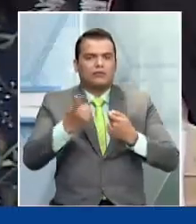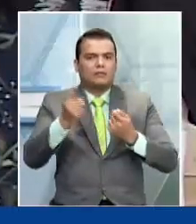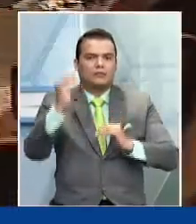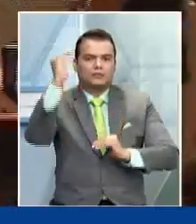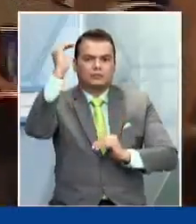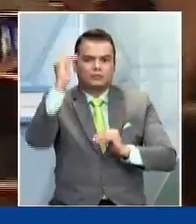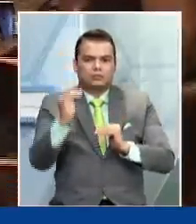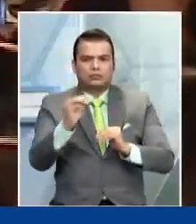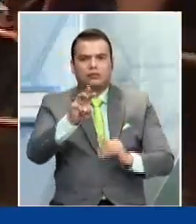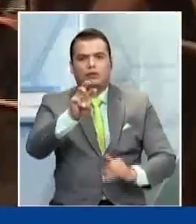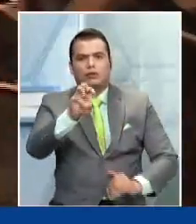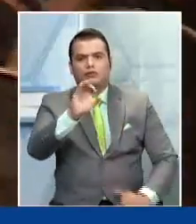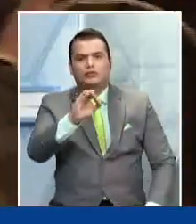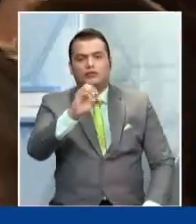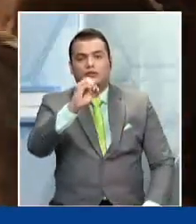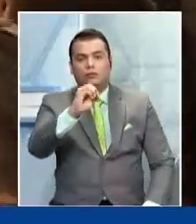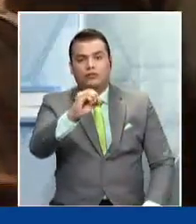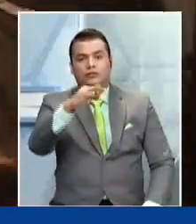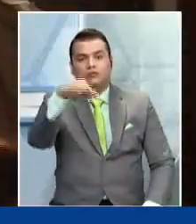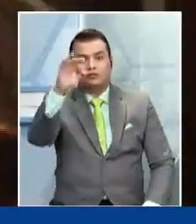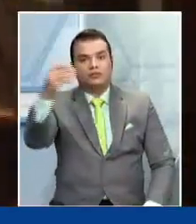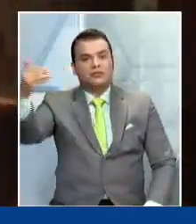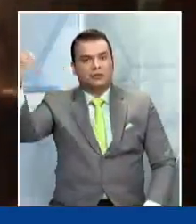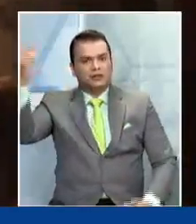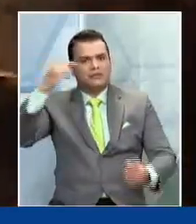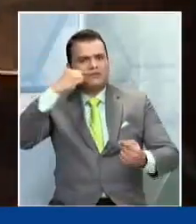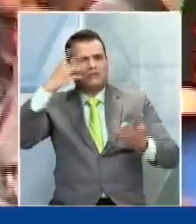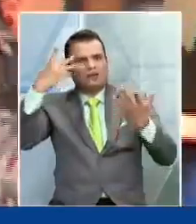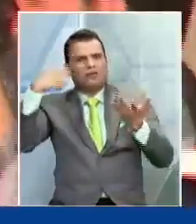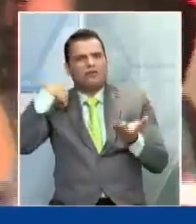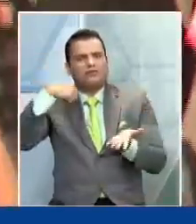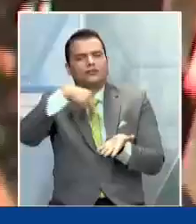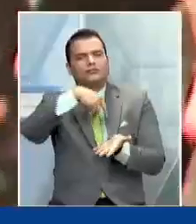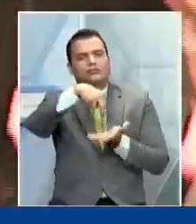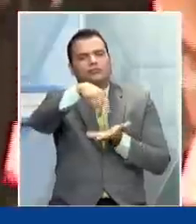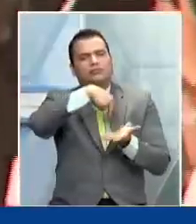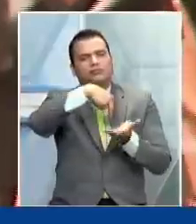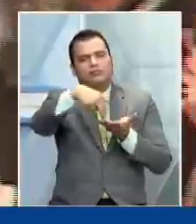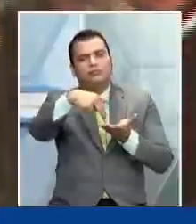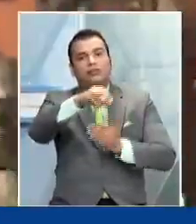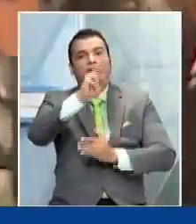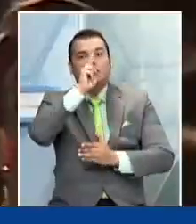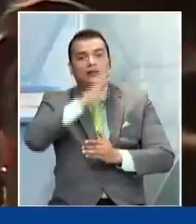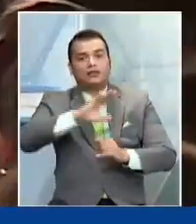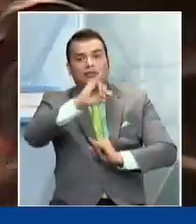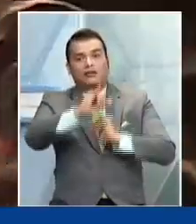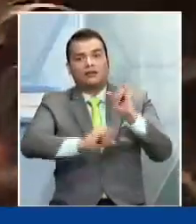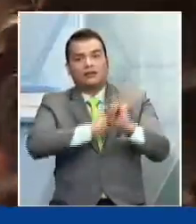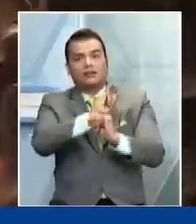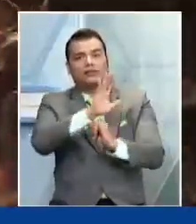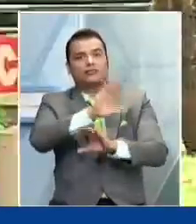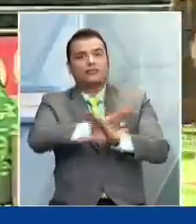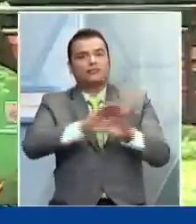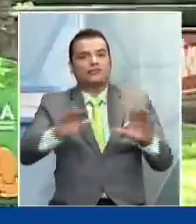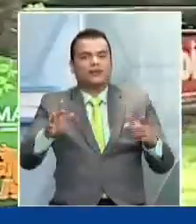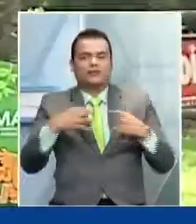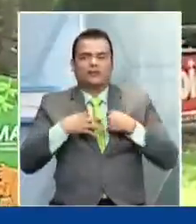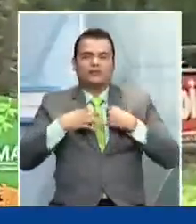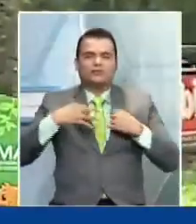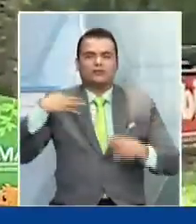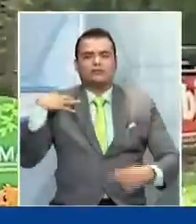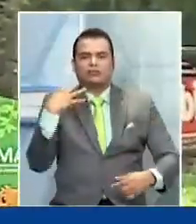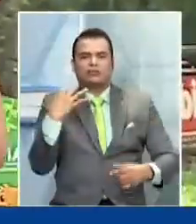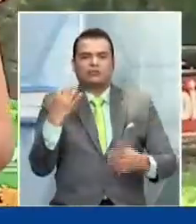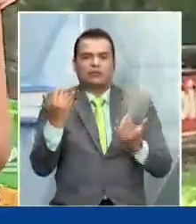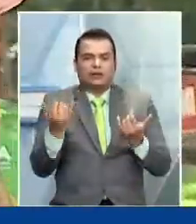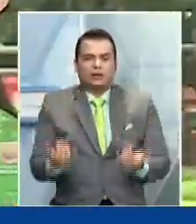80%. Después de estar en grandes pasarelas y participar en eventos de moda a nivel nacional e internacional, los diseñadores vallecaucanos hoy